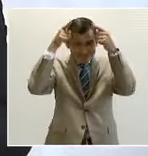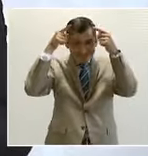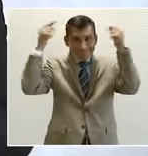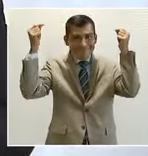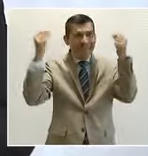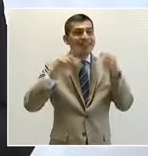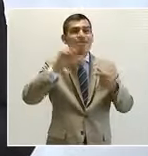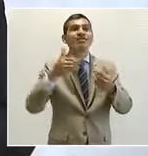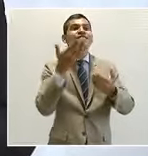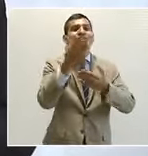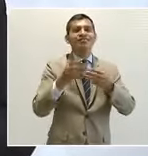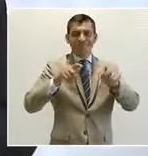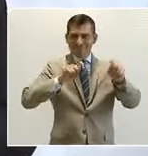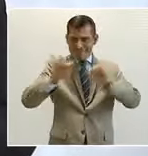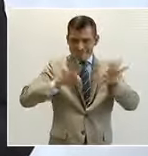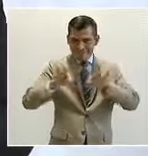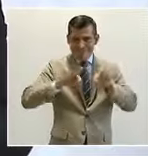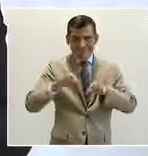asegurado